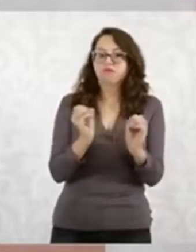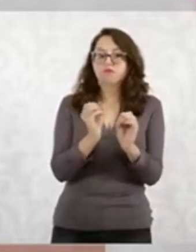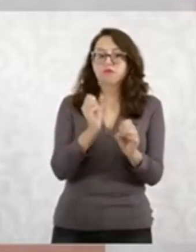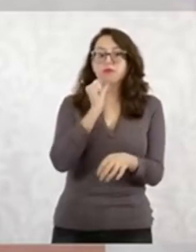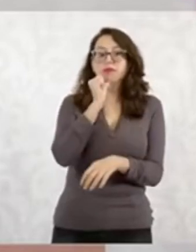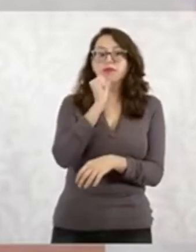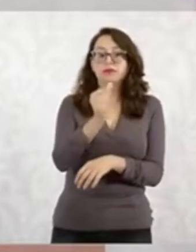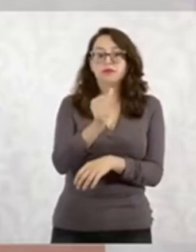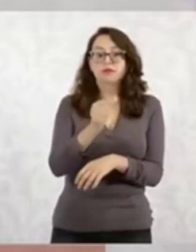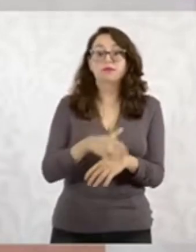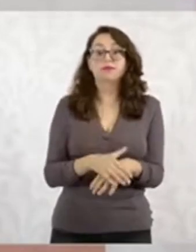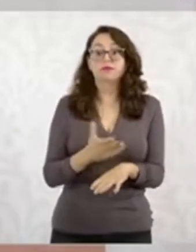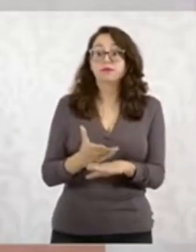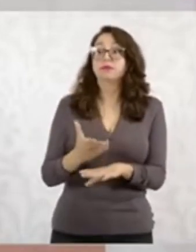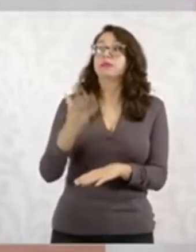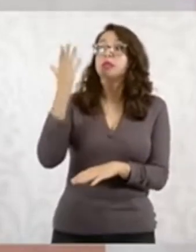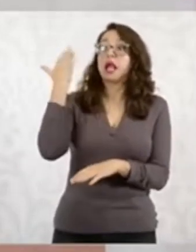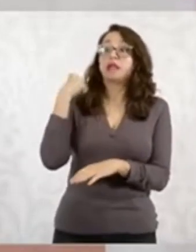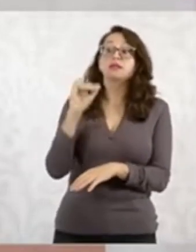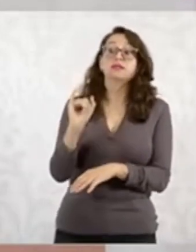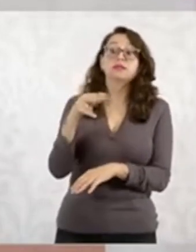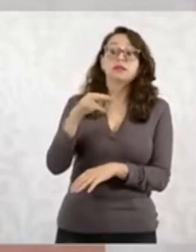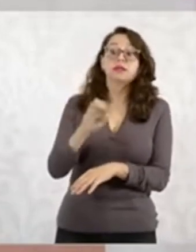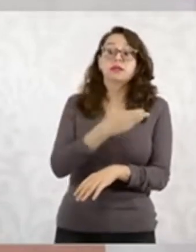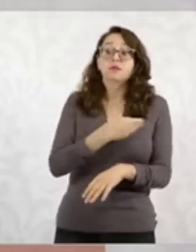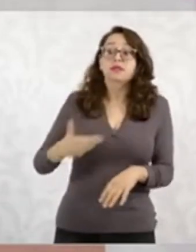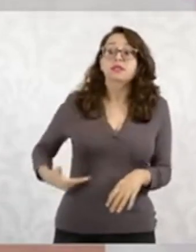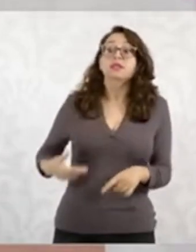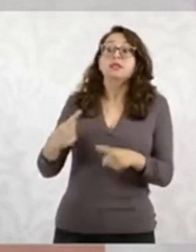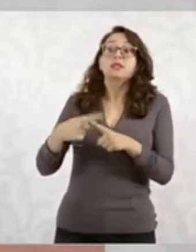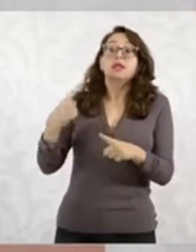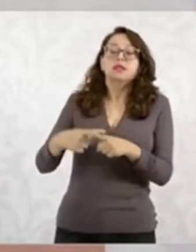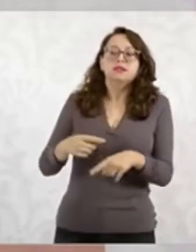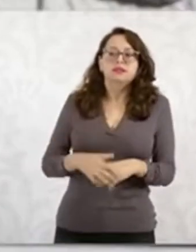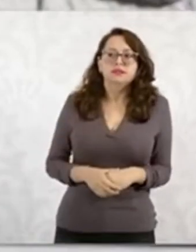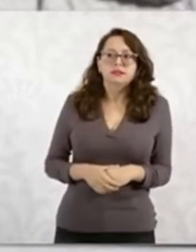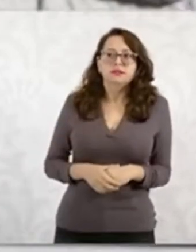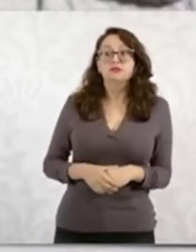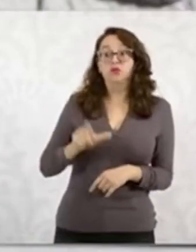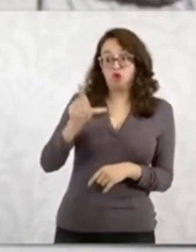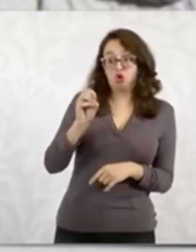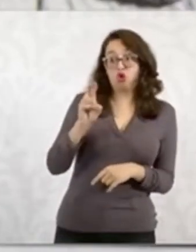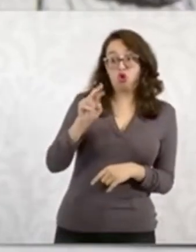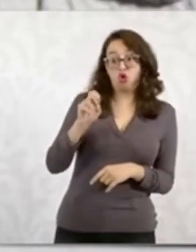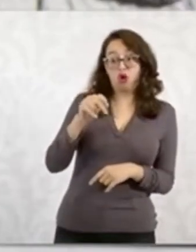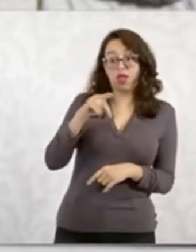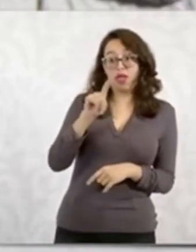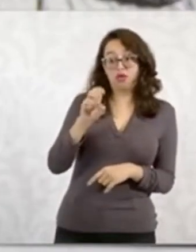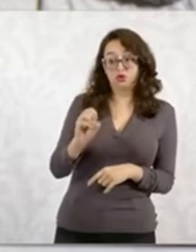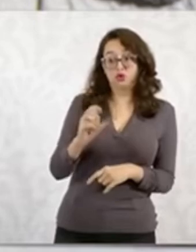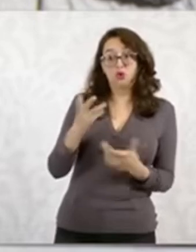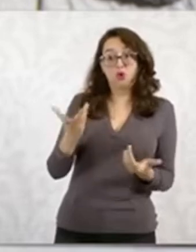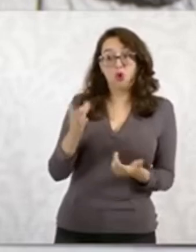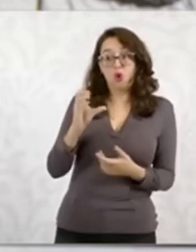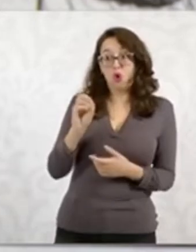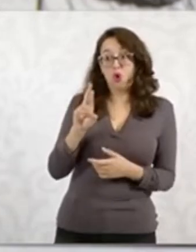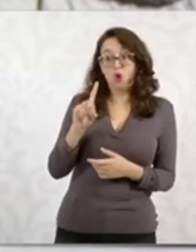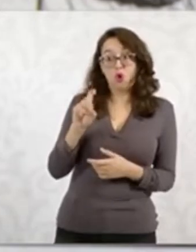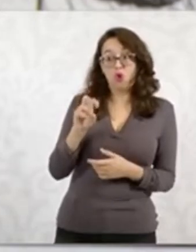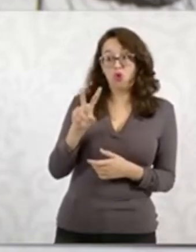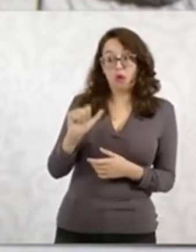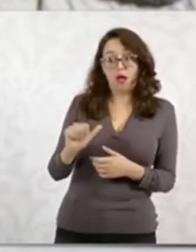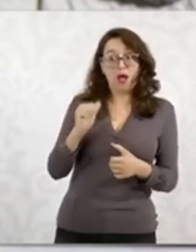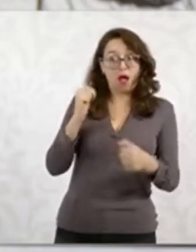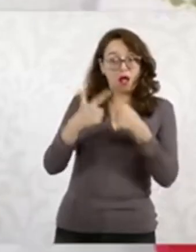época todavía era presidente del INE Lorenzo Córdoba. O sea, no estaban las nuevas autoridades del